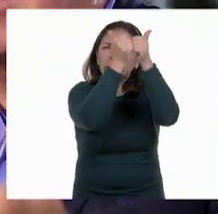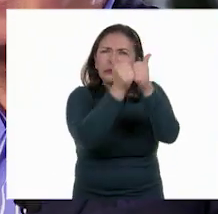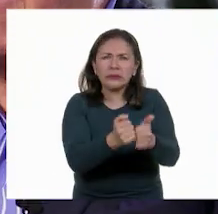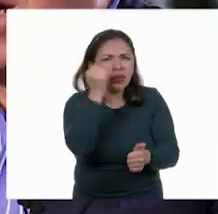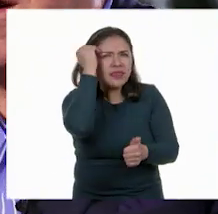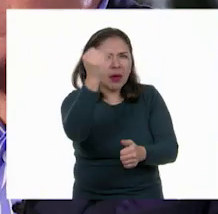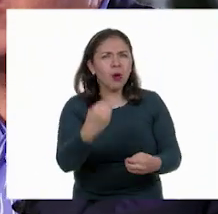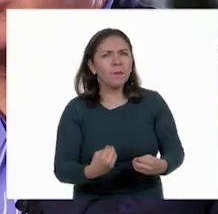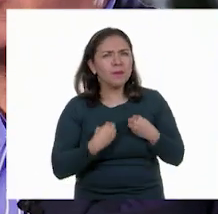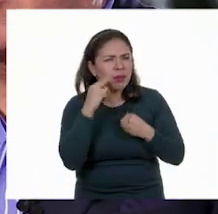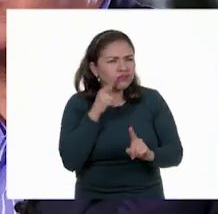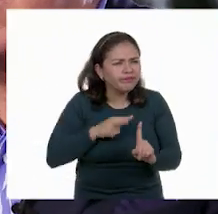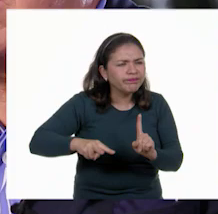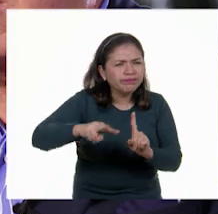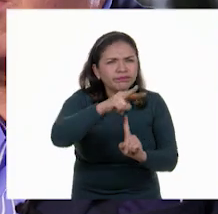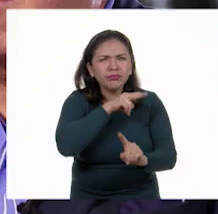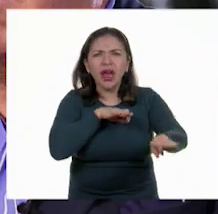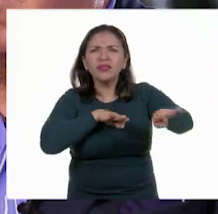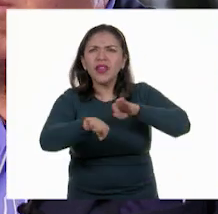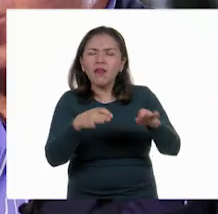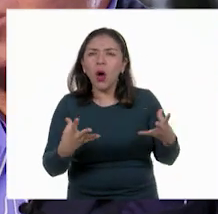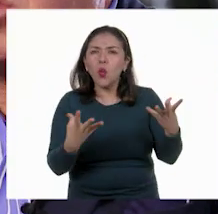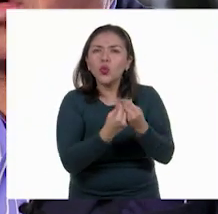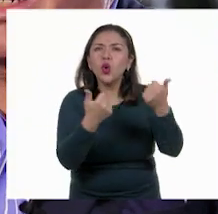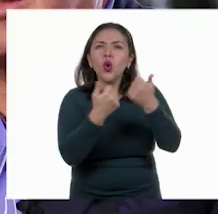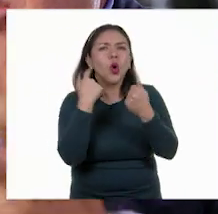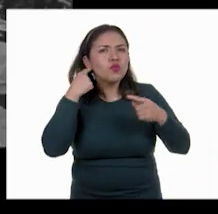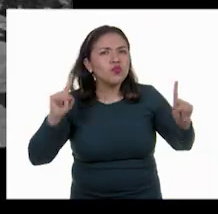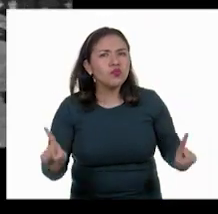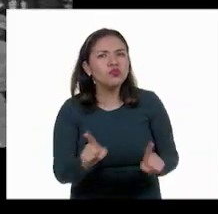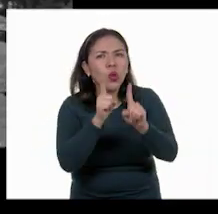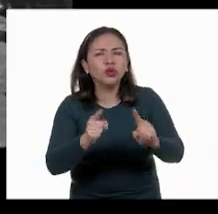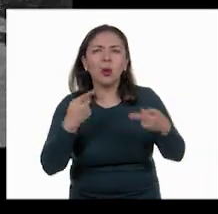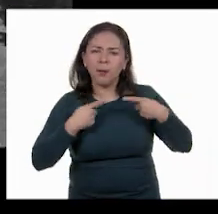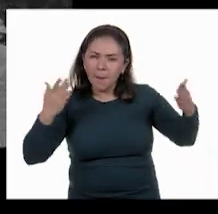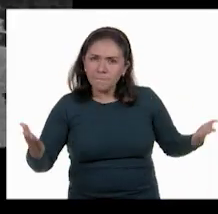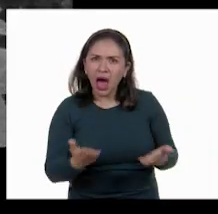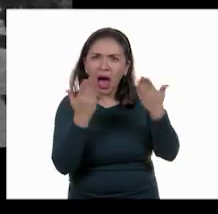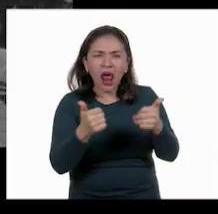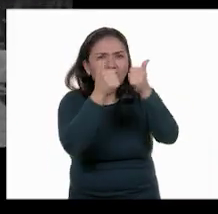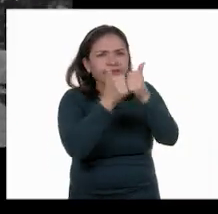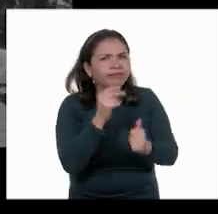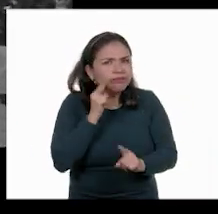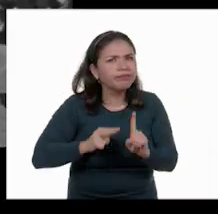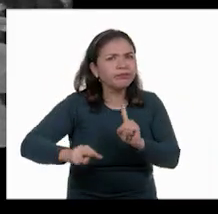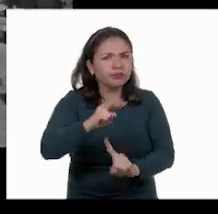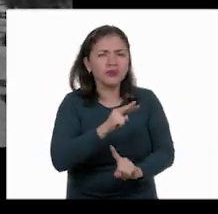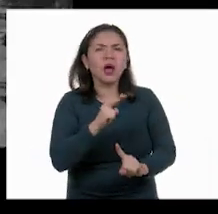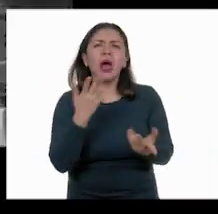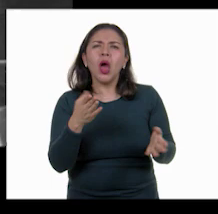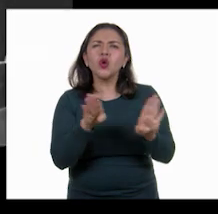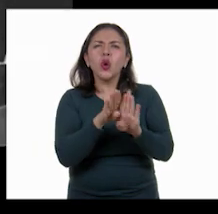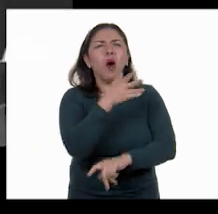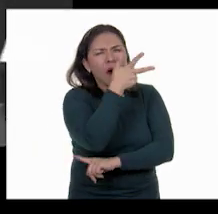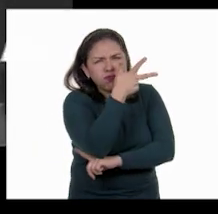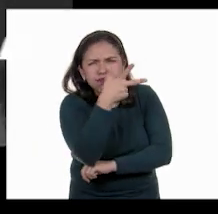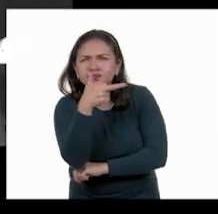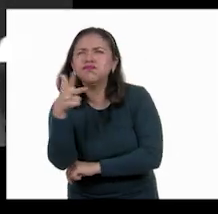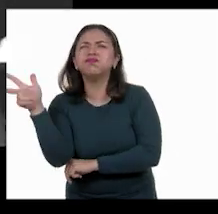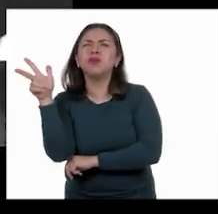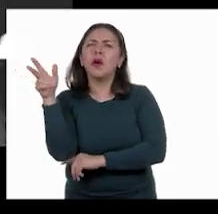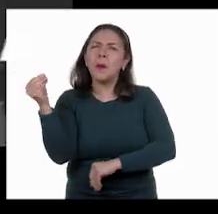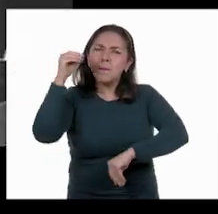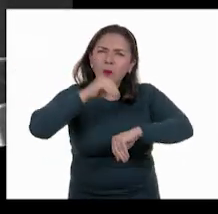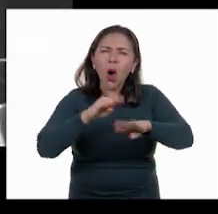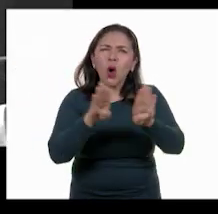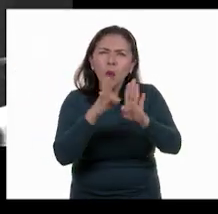semanas, trabajaba con los músicos locales, con los danzantes del lugar. Más allá de grabarlos y de hacer una